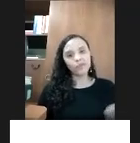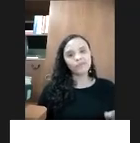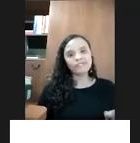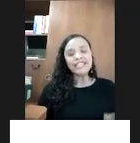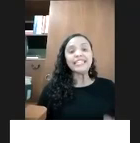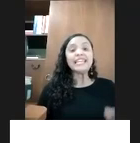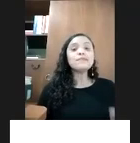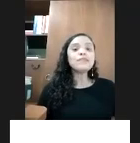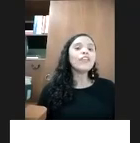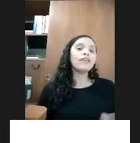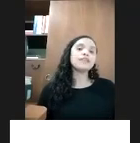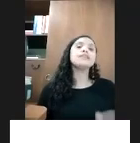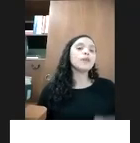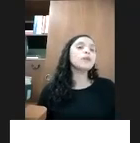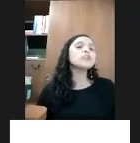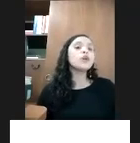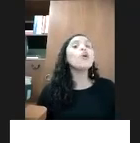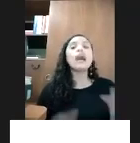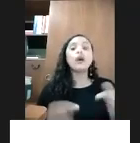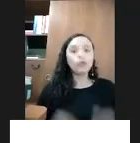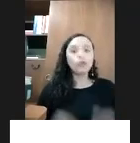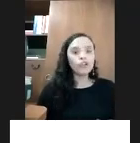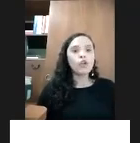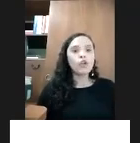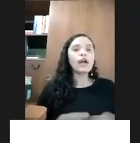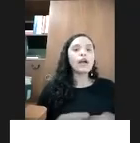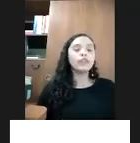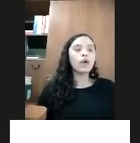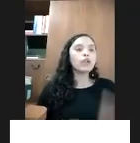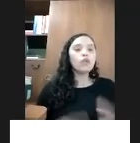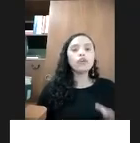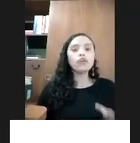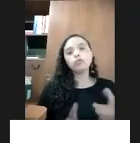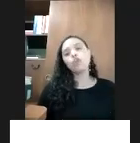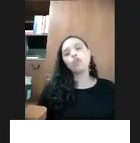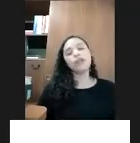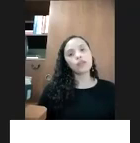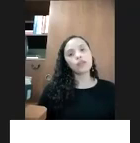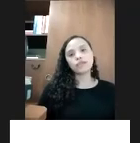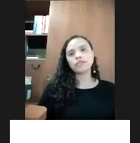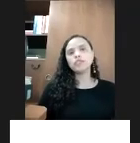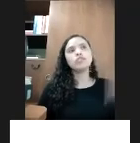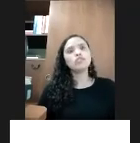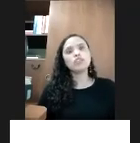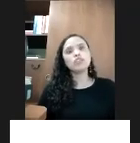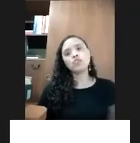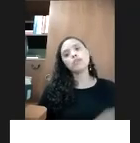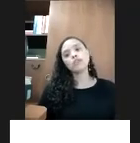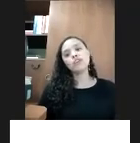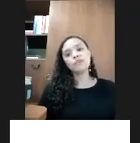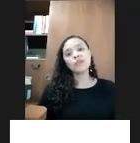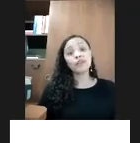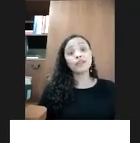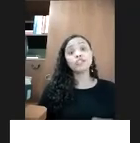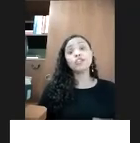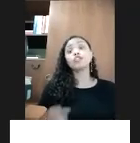miedo. Tienen miedo de decir que viven solos, aún cuando algunos son conocidos por miembros de la organización, son incluso